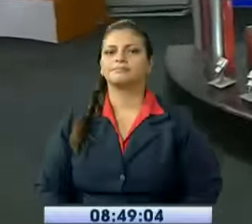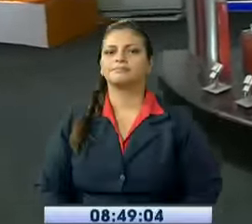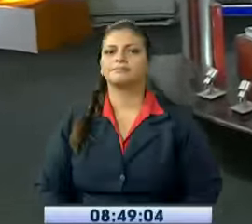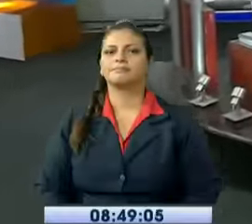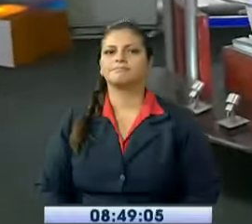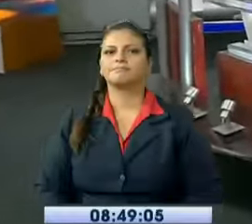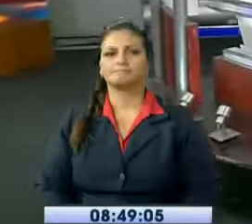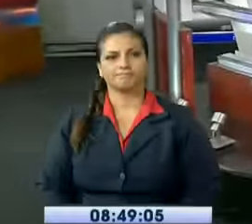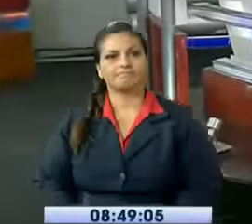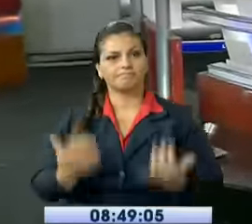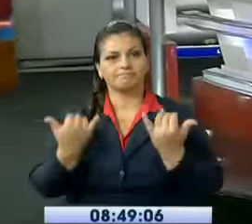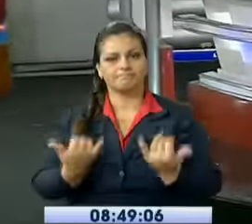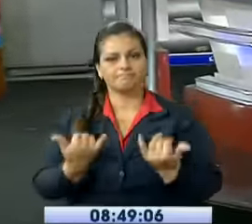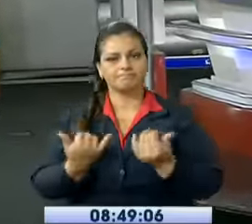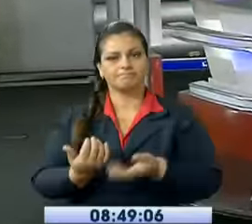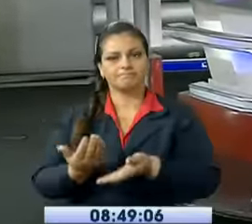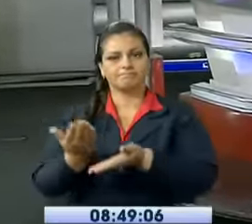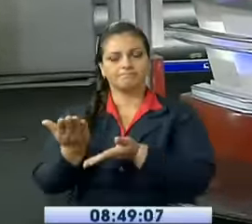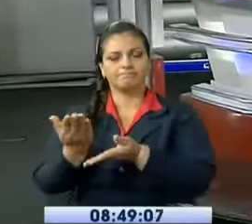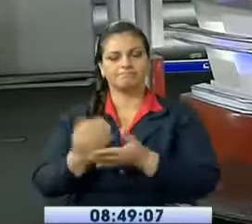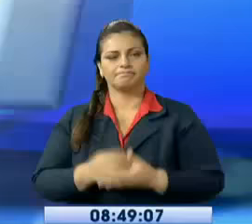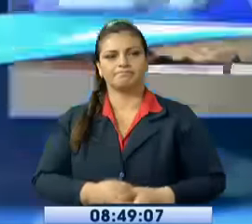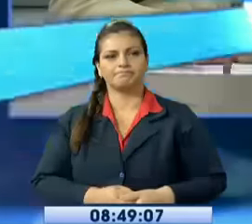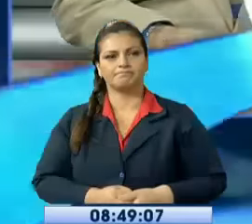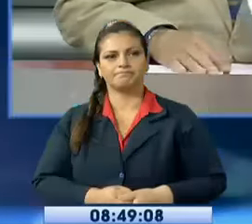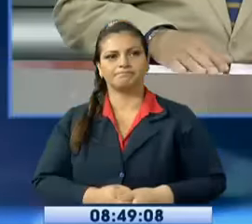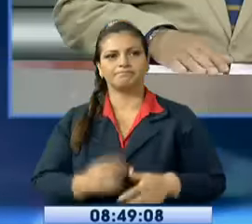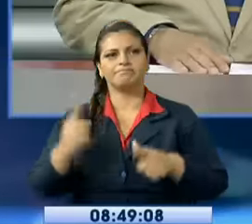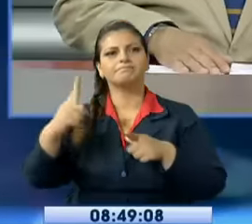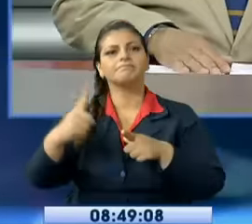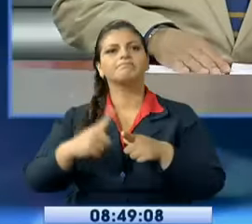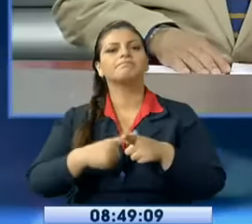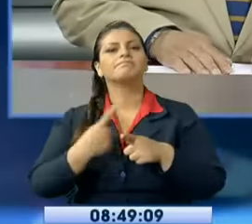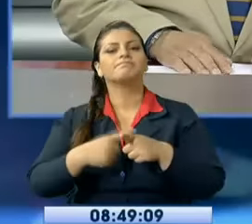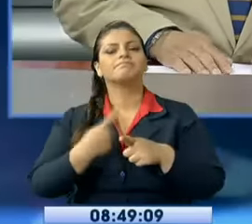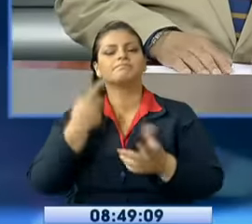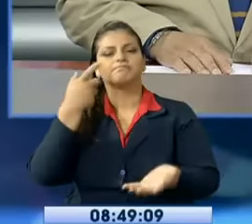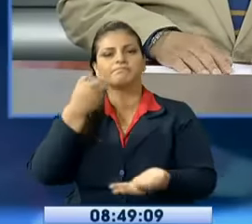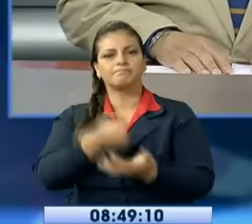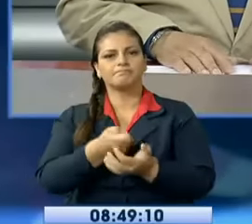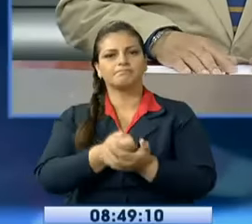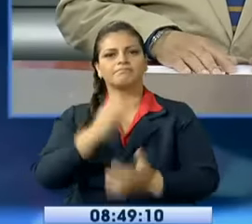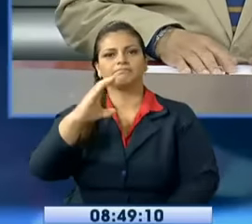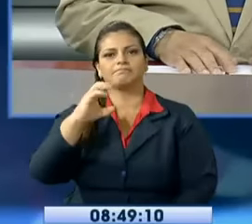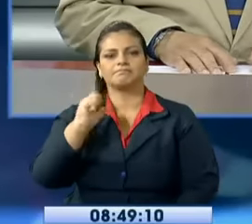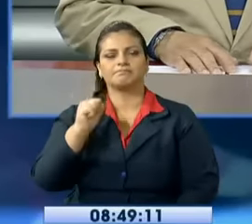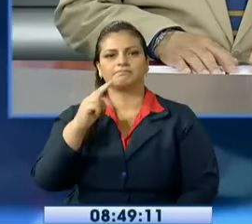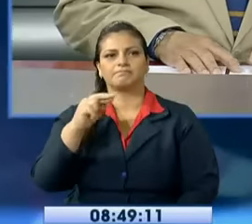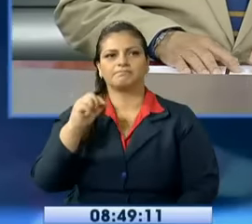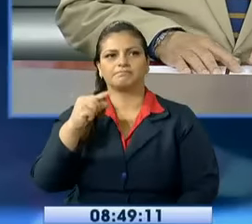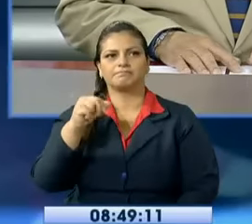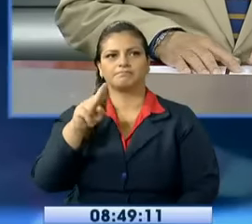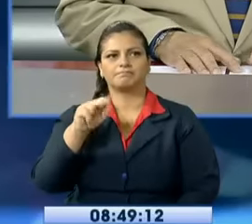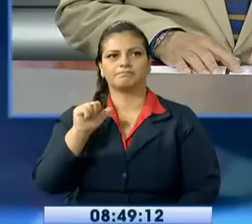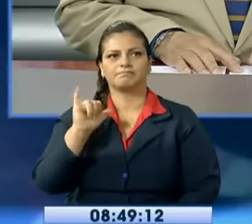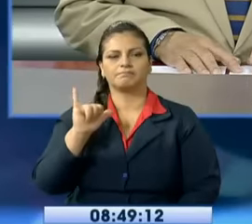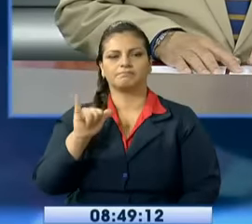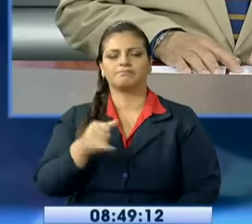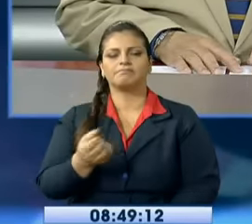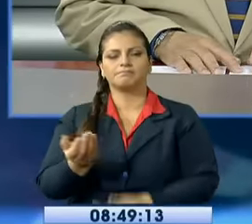Bueno, nos conectamos inmediatamente con Enrique Muñoz, que se encuentra al sur de la ciudad, en el mercado Caraguay. Enrique, nuevamente